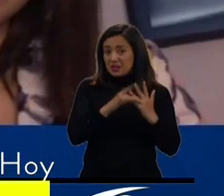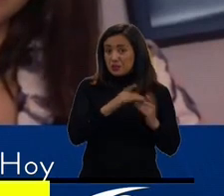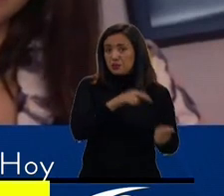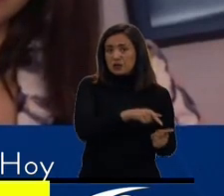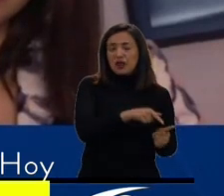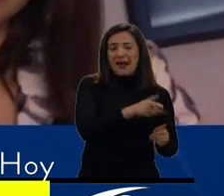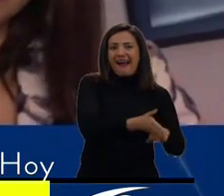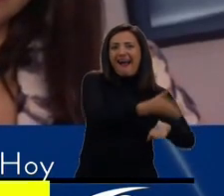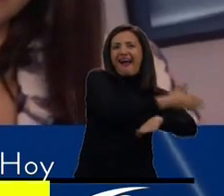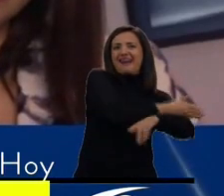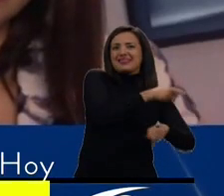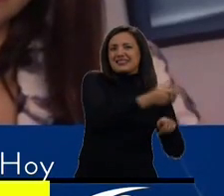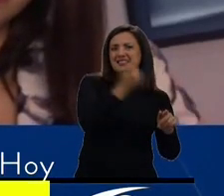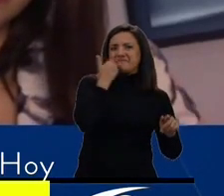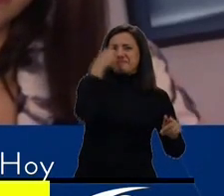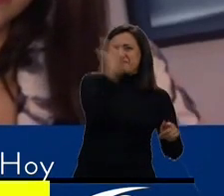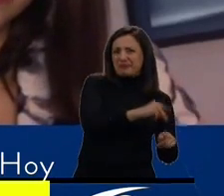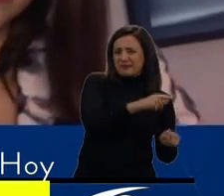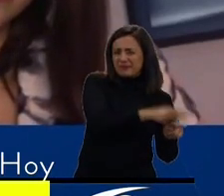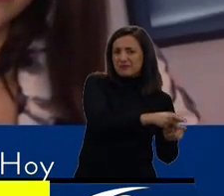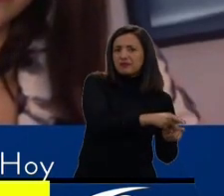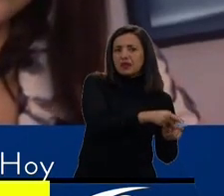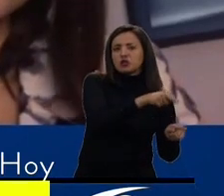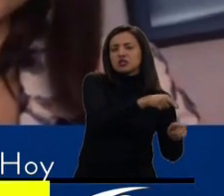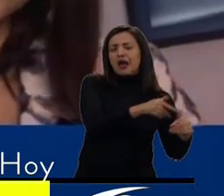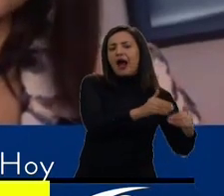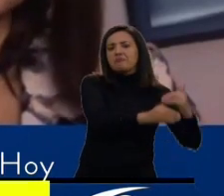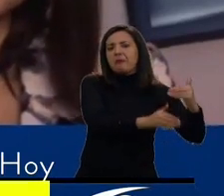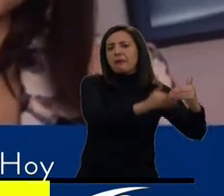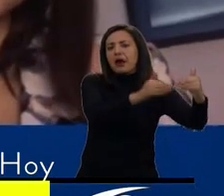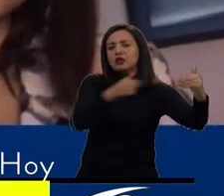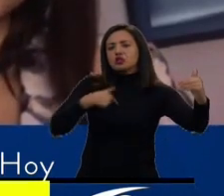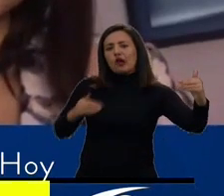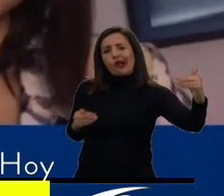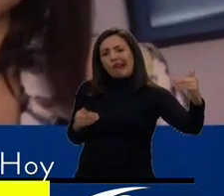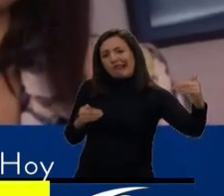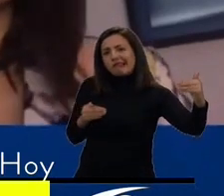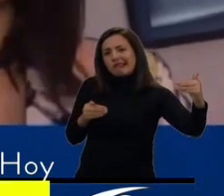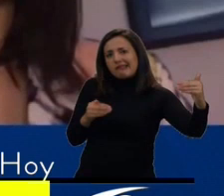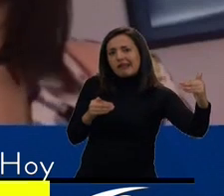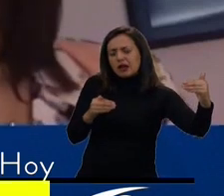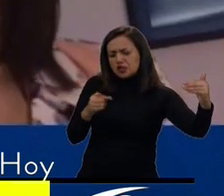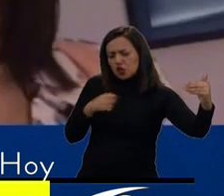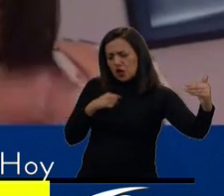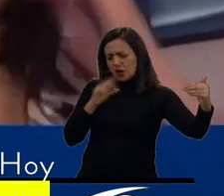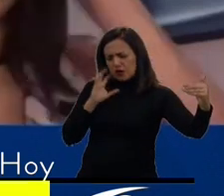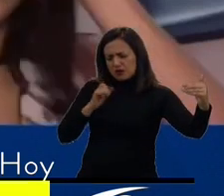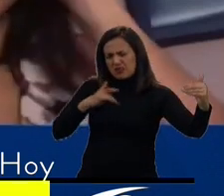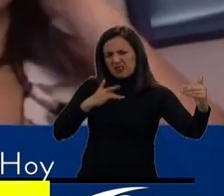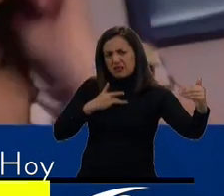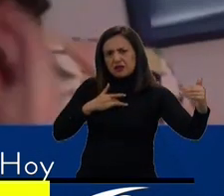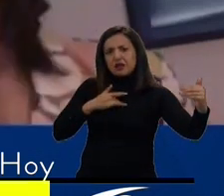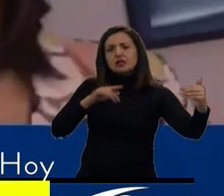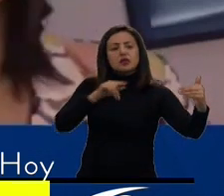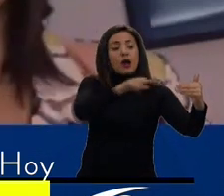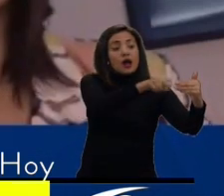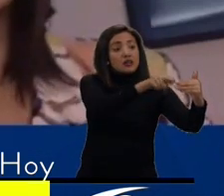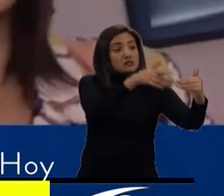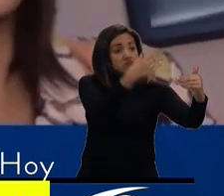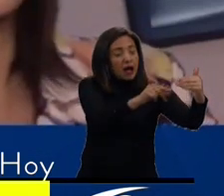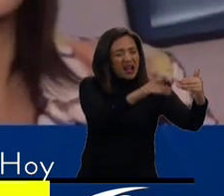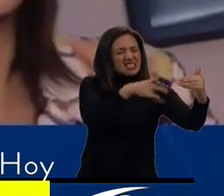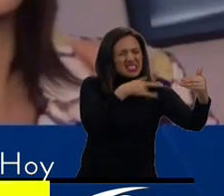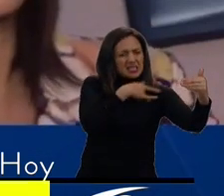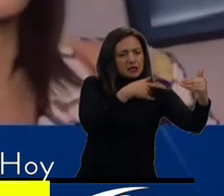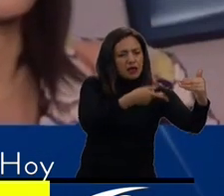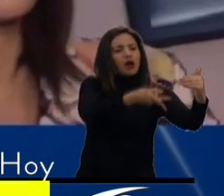que yo, ella iba por delante, ¿no? Entonces yo iba viendo lo que a mí me iba pasando dos días después.